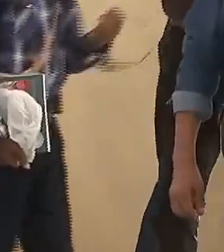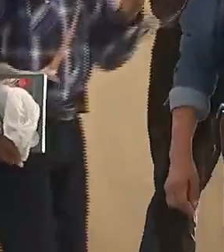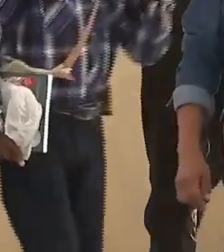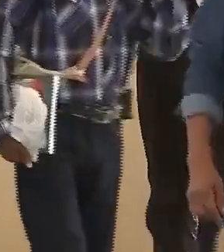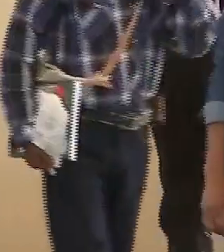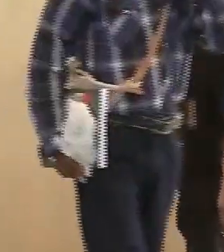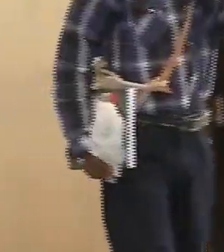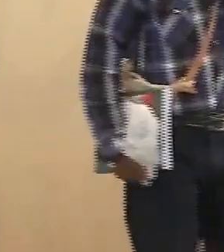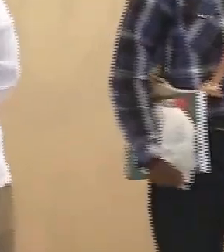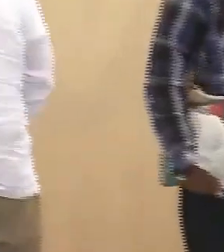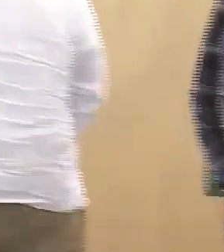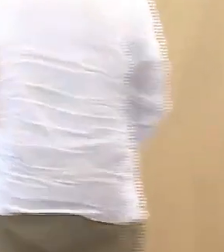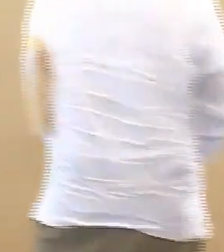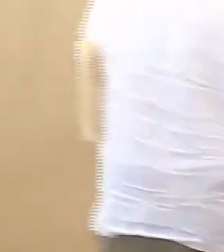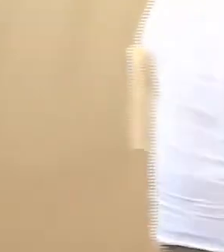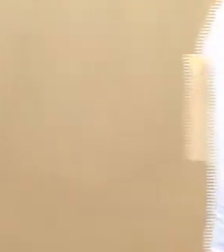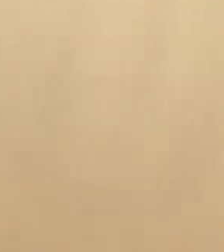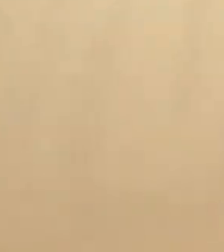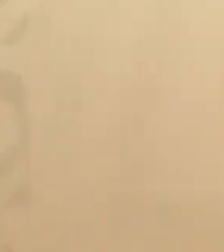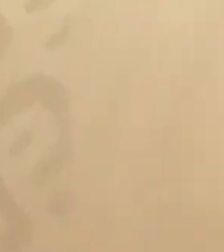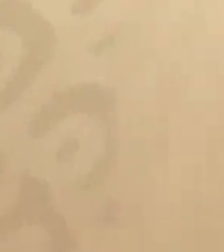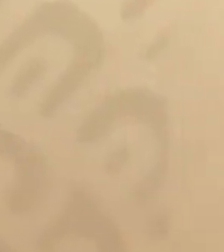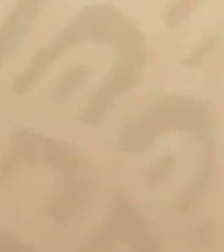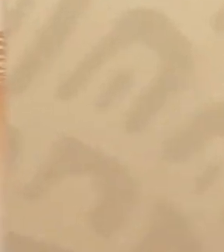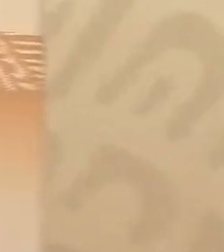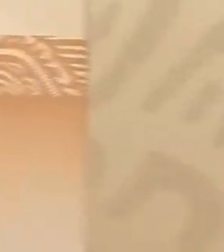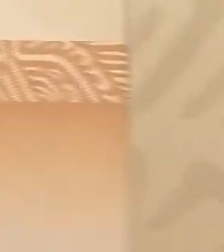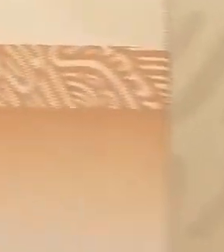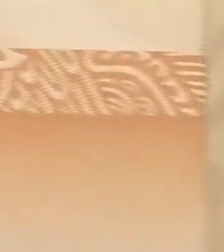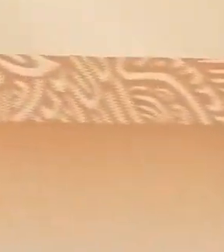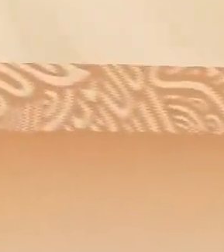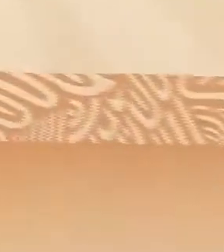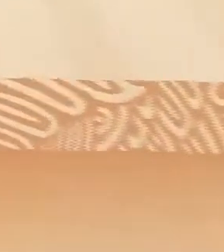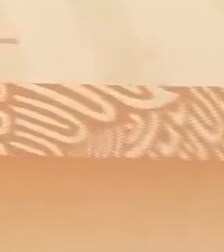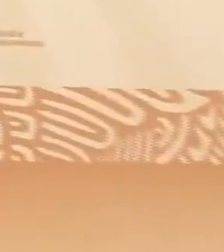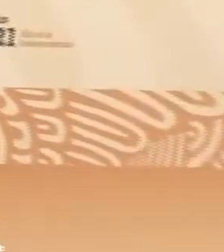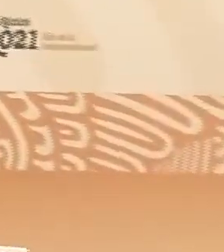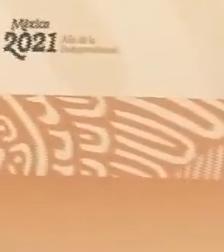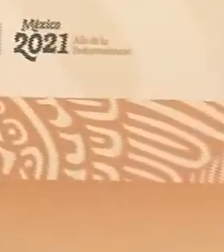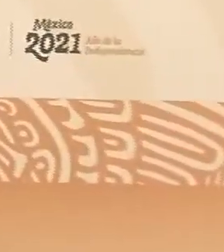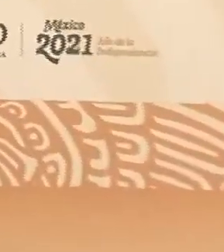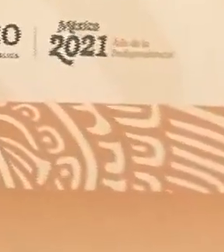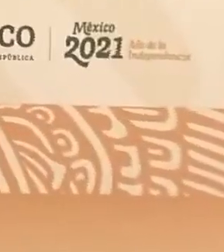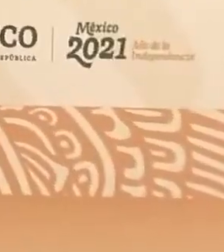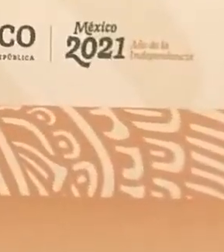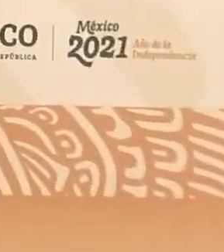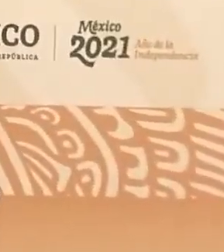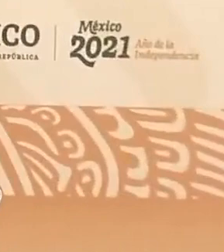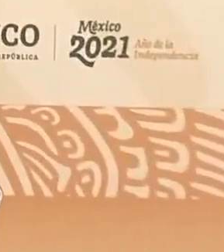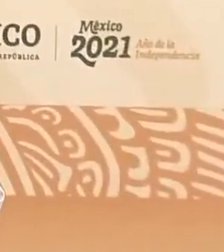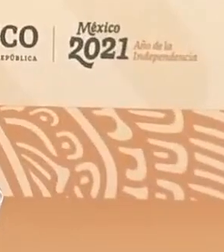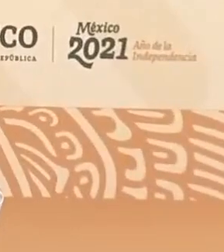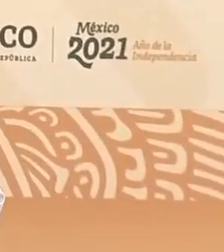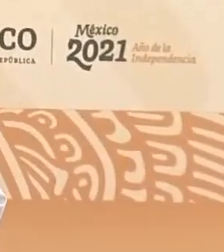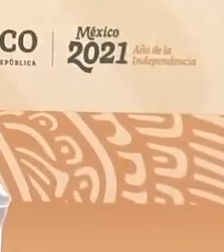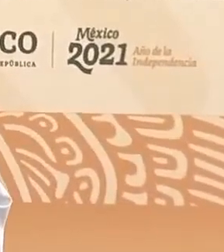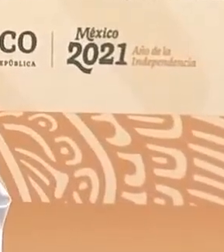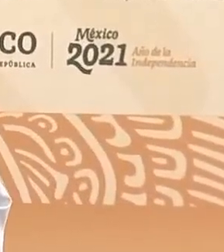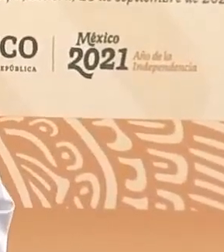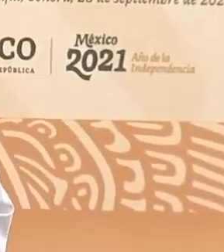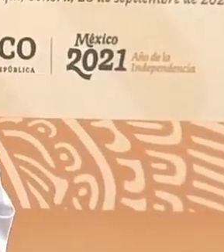teuaneute ahikahine Andrés Manuel López Obrador Tabetana, presidente de los Estados